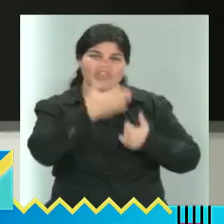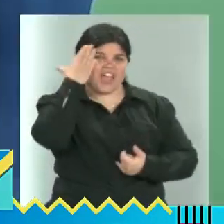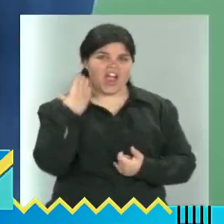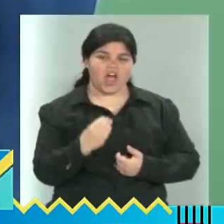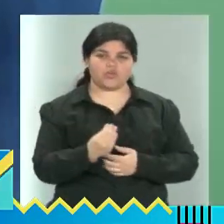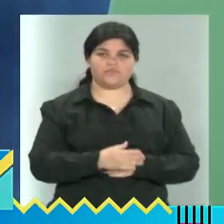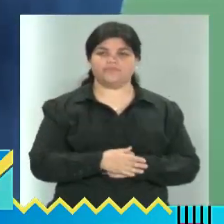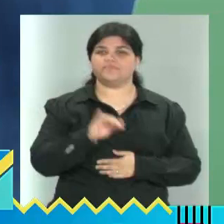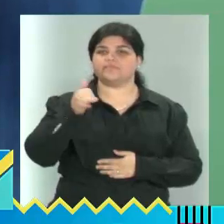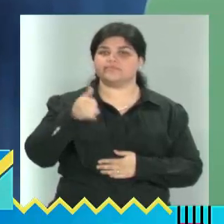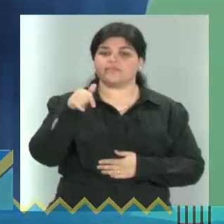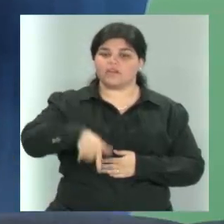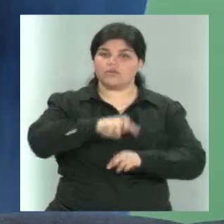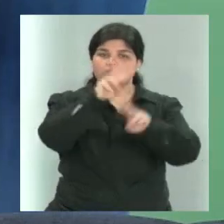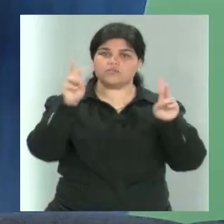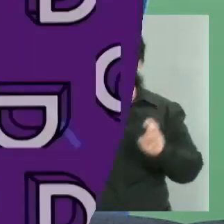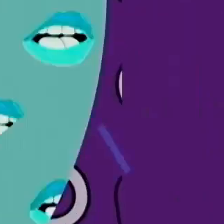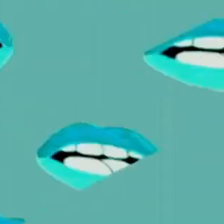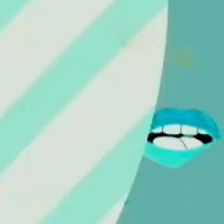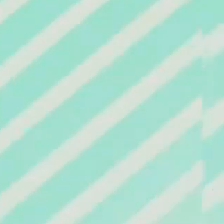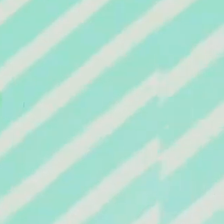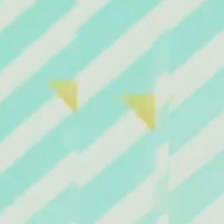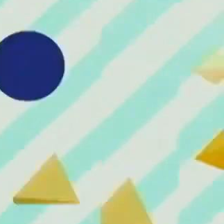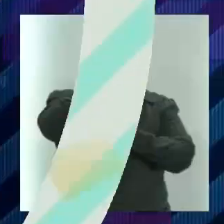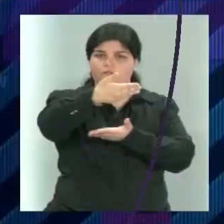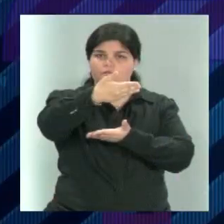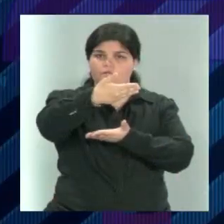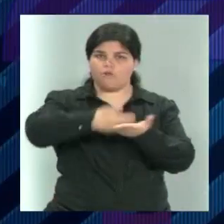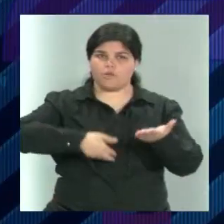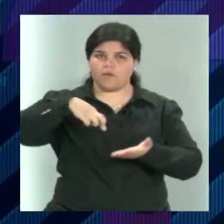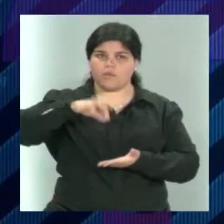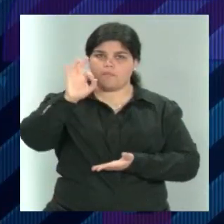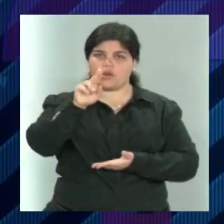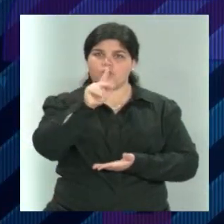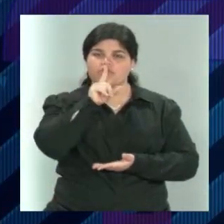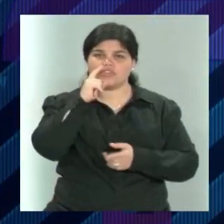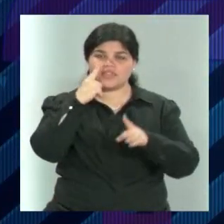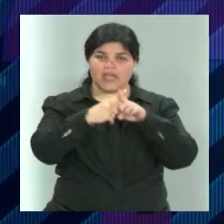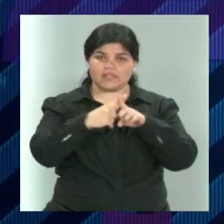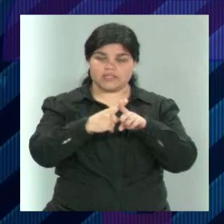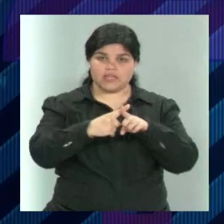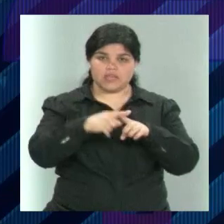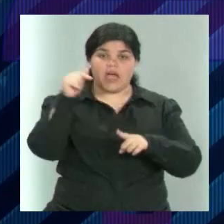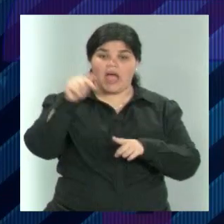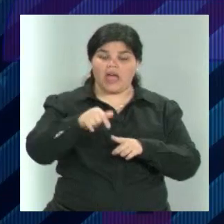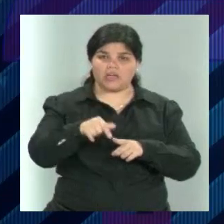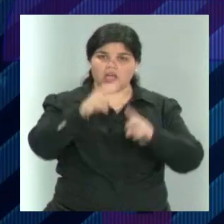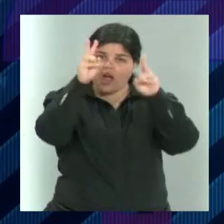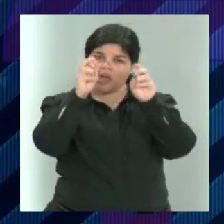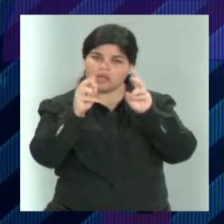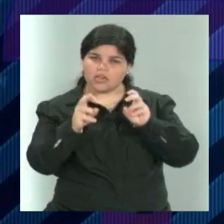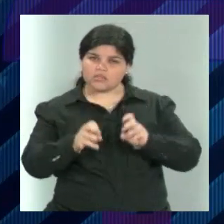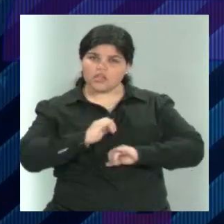del tema. Así es, Fer, vamos a hablar sobre el informe de Protex, la Procuraduría de Trata y Explotación de Personas, que aborda un análisis de